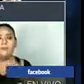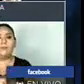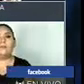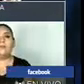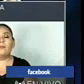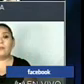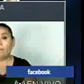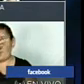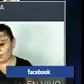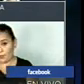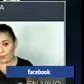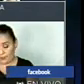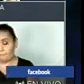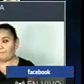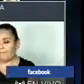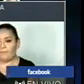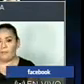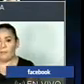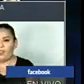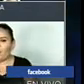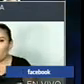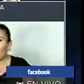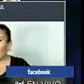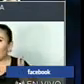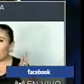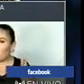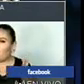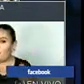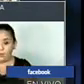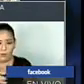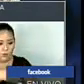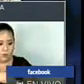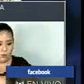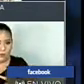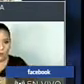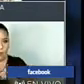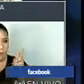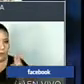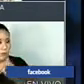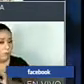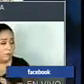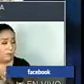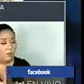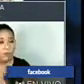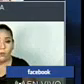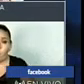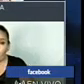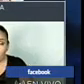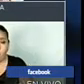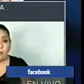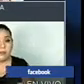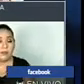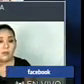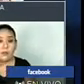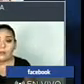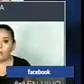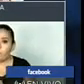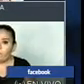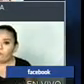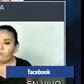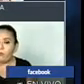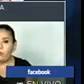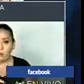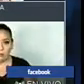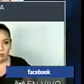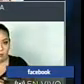Así es, así es, Tatiana. Un punto importante es que sectores empresariales han dicho que es urgente que la Asamblea Legislativa comience a discutir